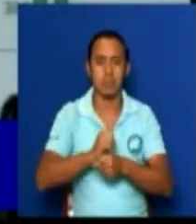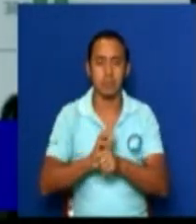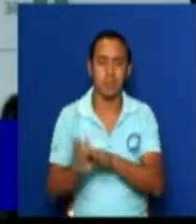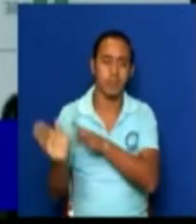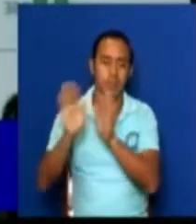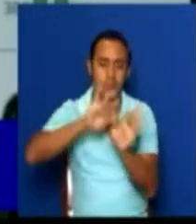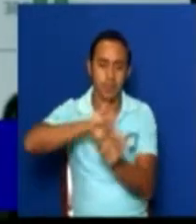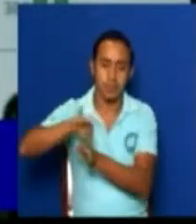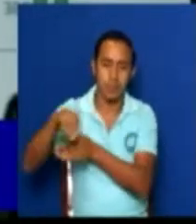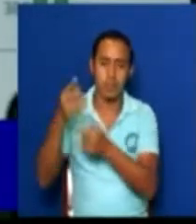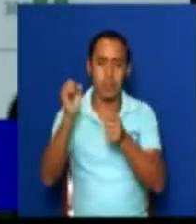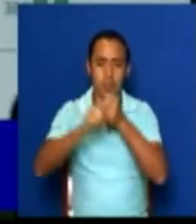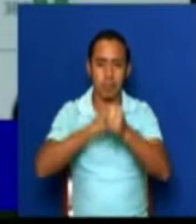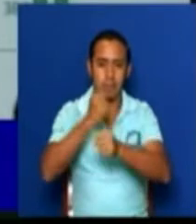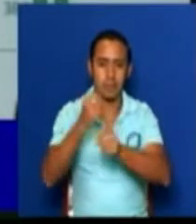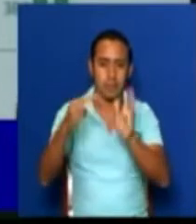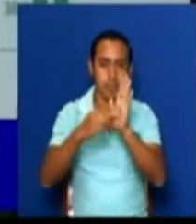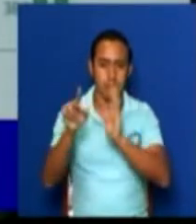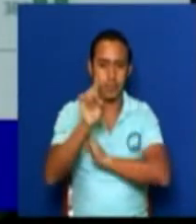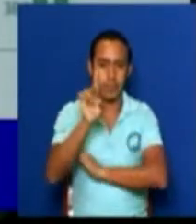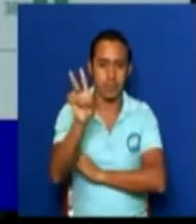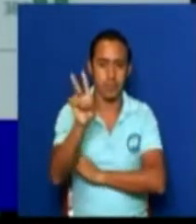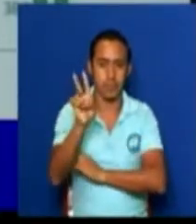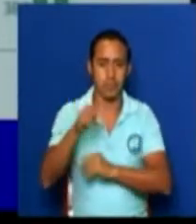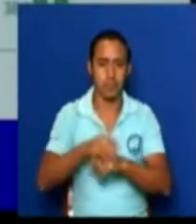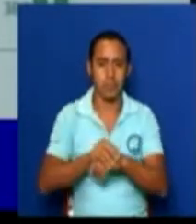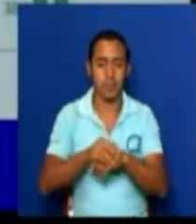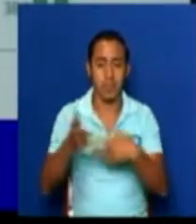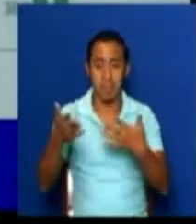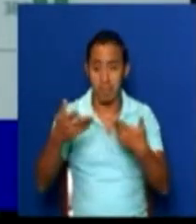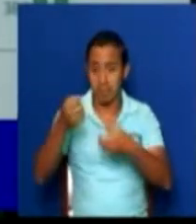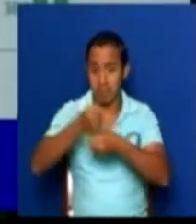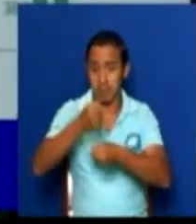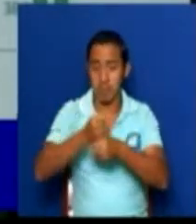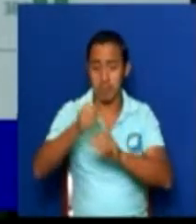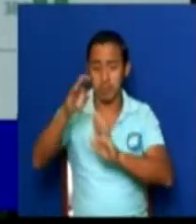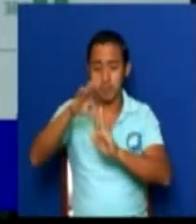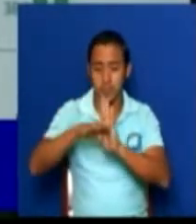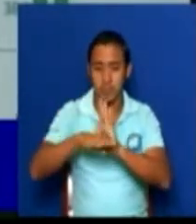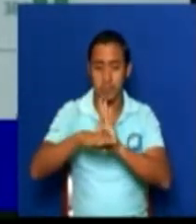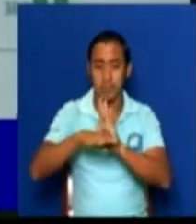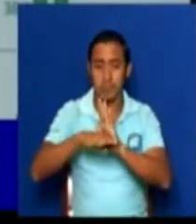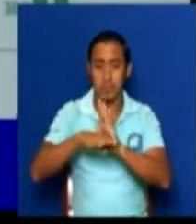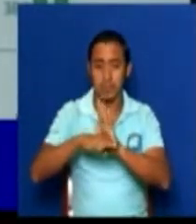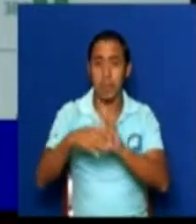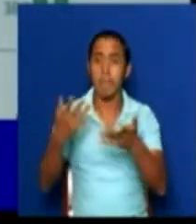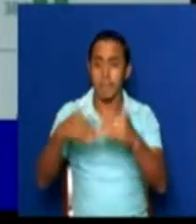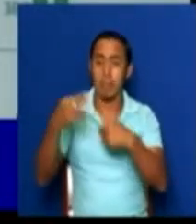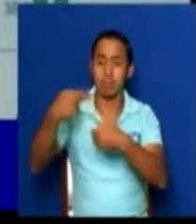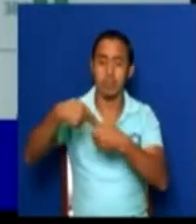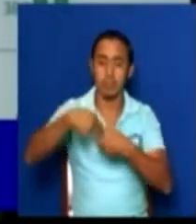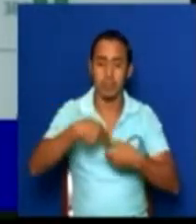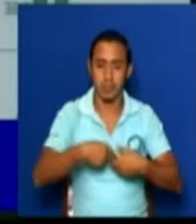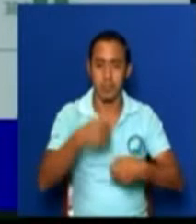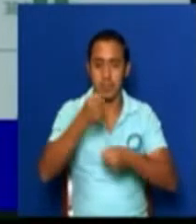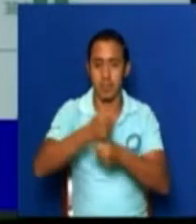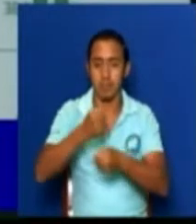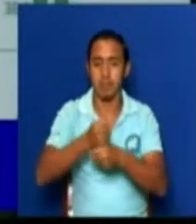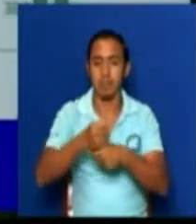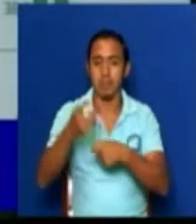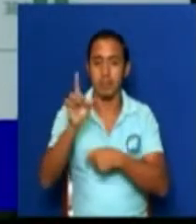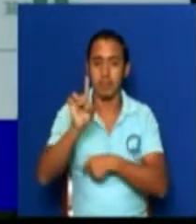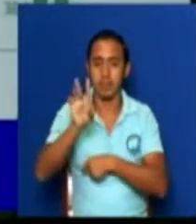el año 2012 los no activos se redujeron, es decir, que se emplearon más y estaban